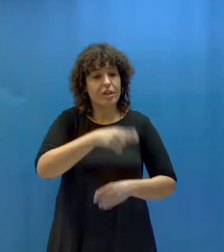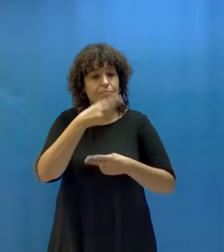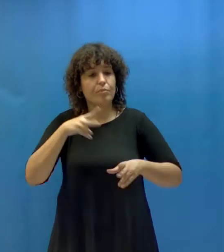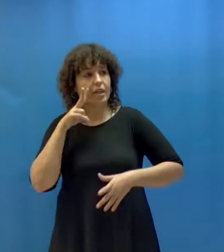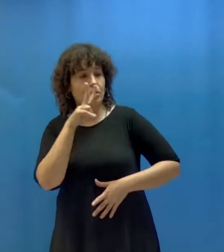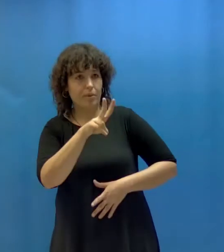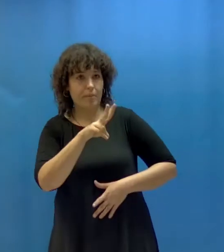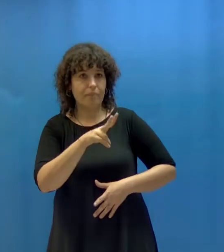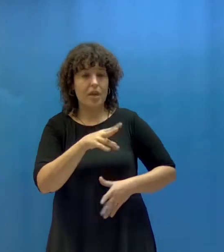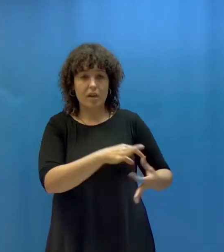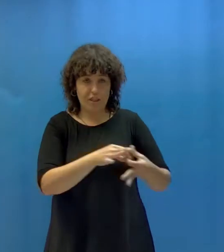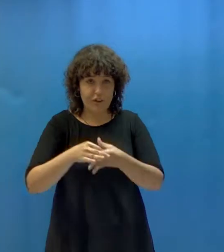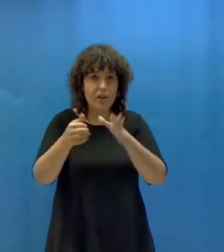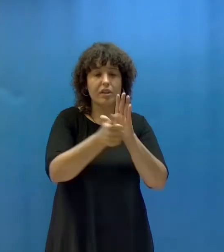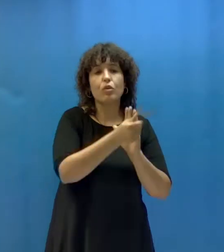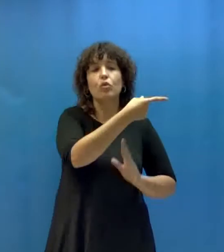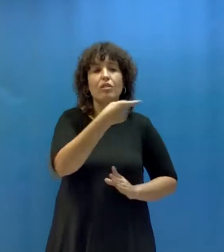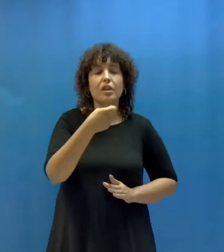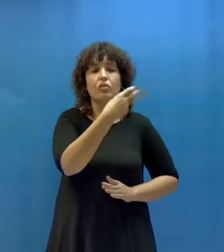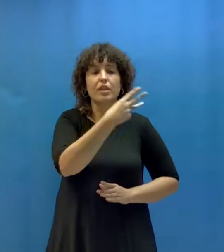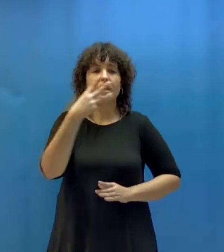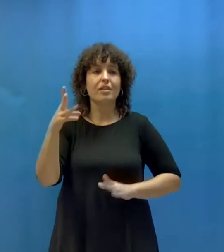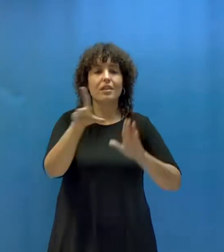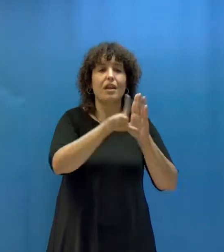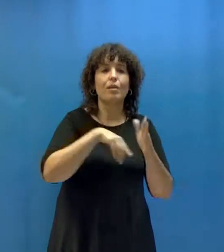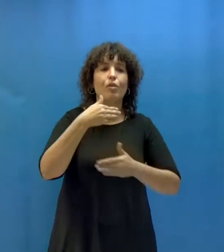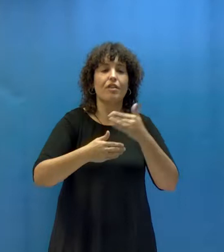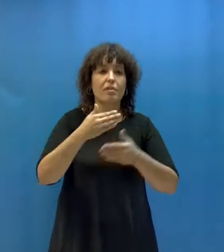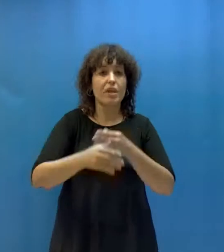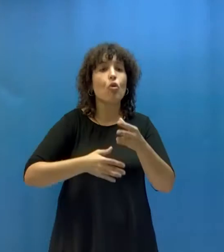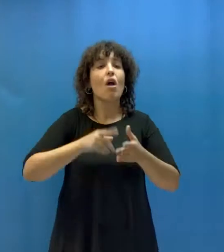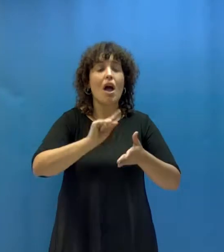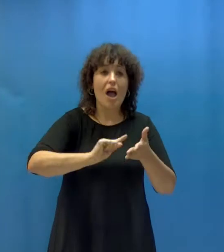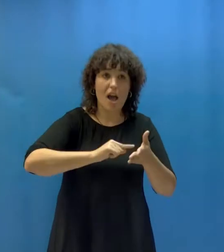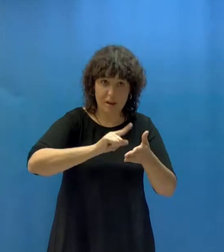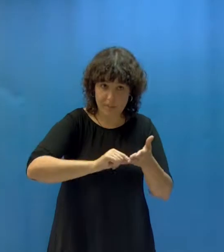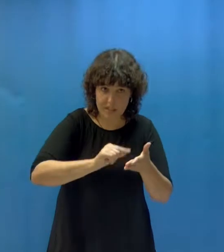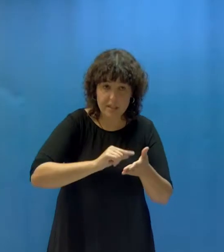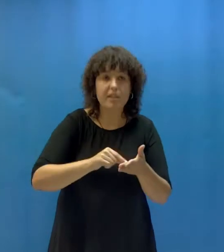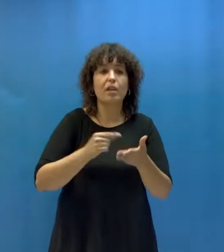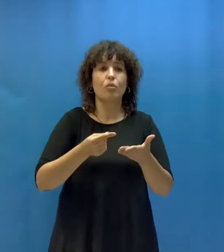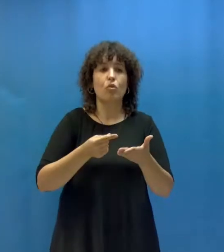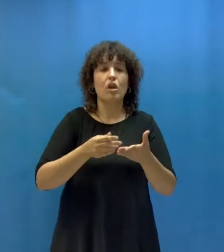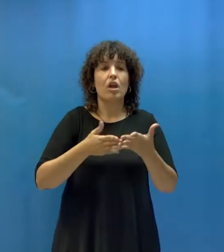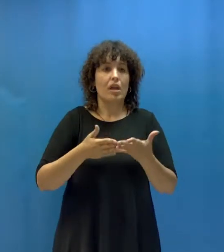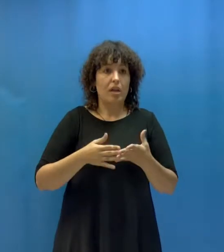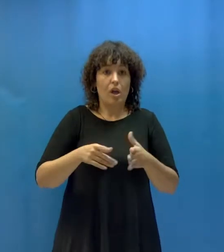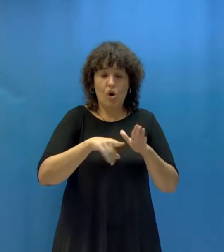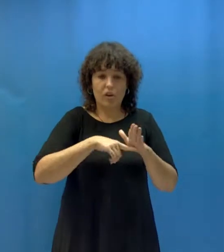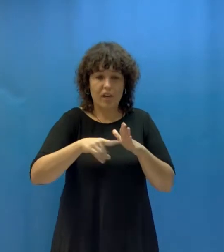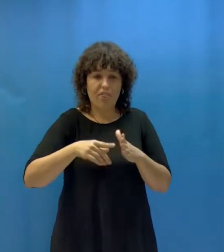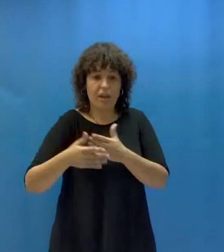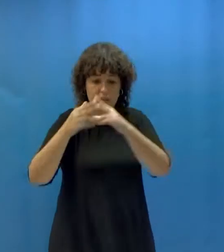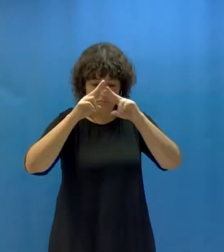artículo 133 de la Ley de Procedimiento Administrativo, se ha sometido a la ordenanza a un plazo de consulta pública previa a fin de recabar la opinión